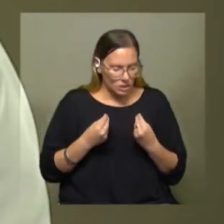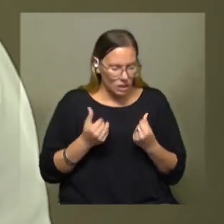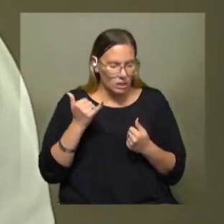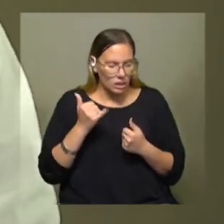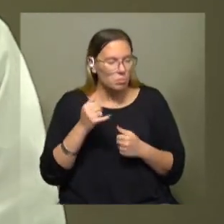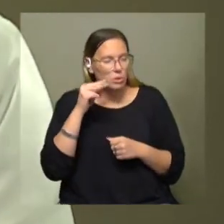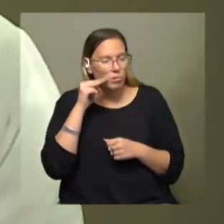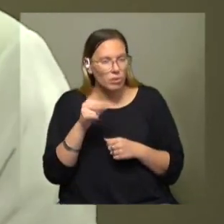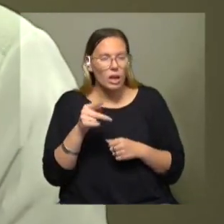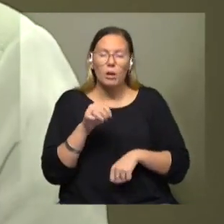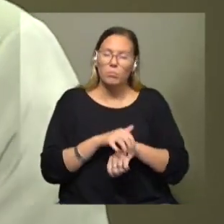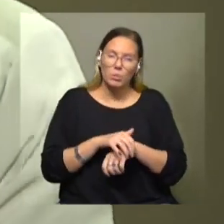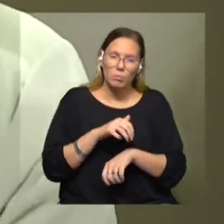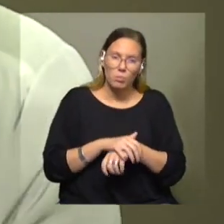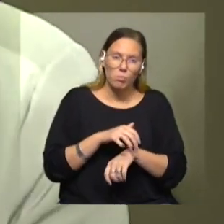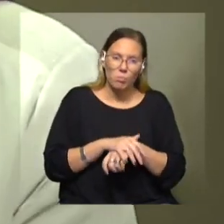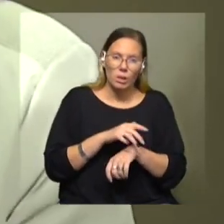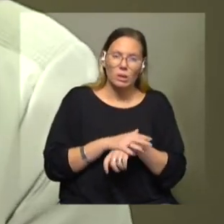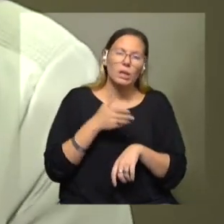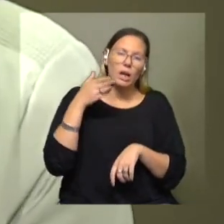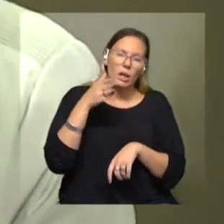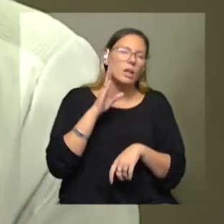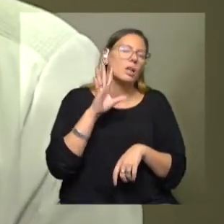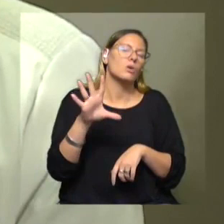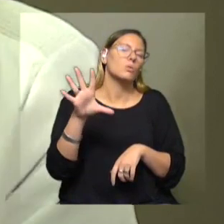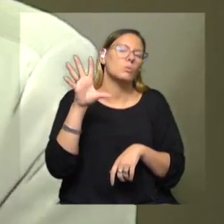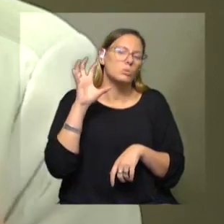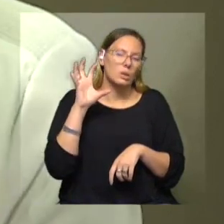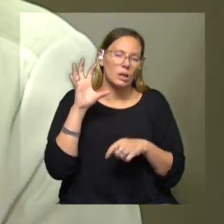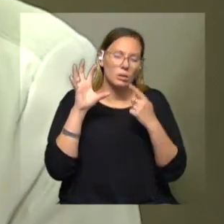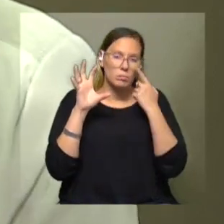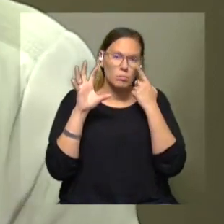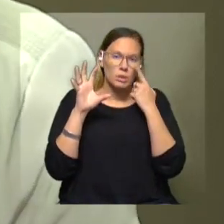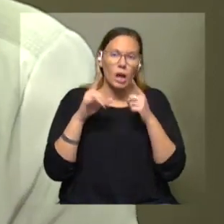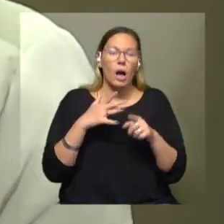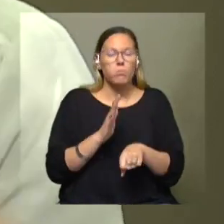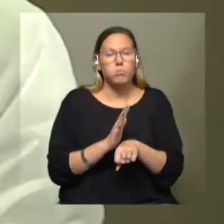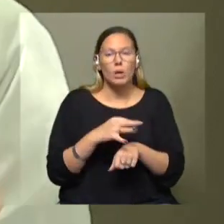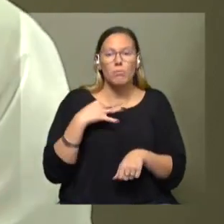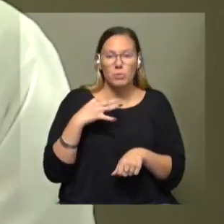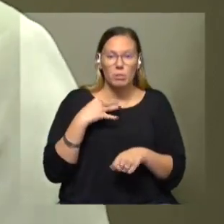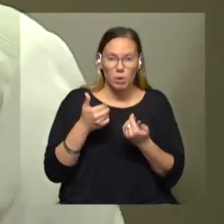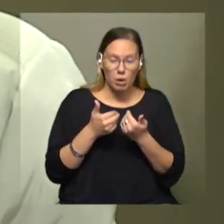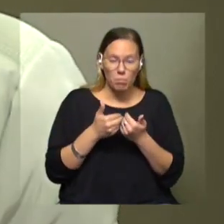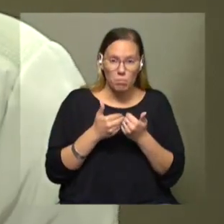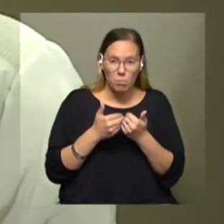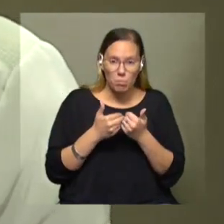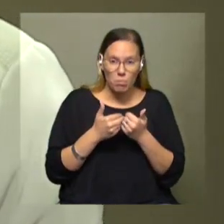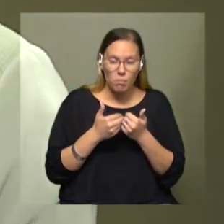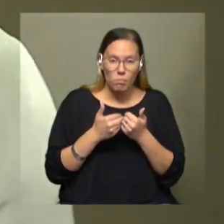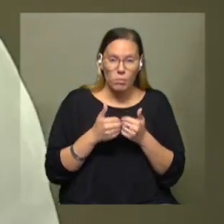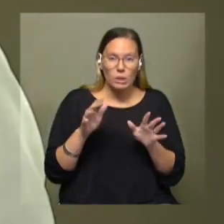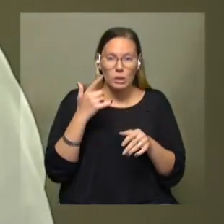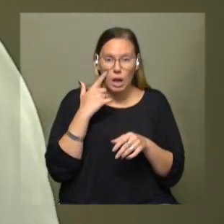esté presente en ese momento, que tenga que ir y escuchar, como que sea una obra viva, ¿no? Claro. Y ahí empecé como a pasar a